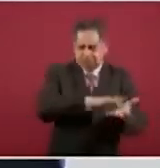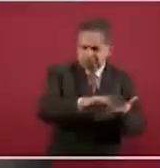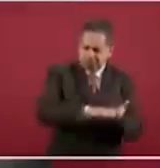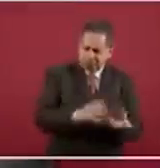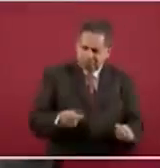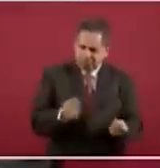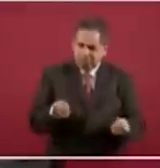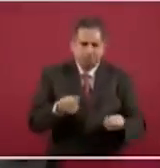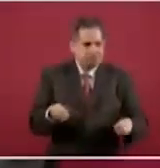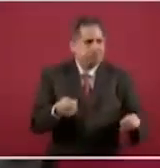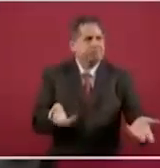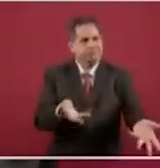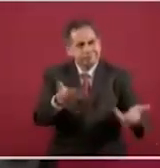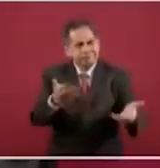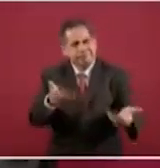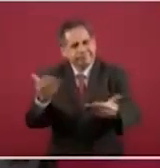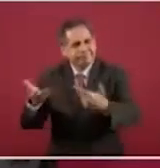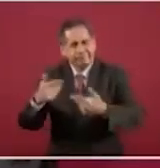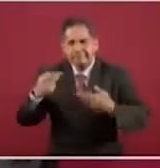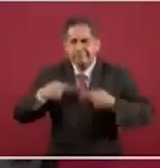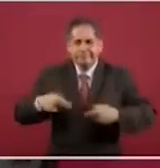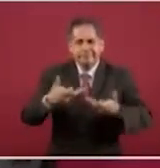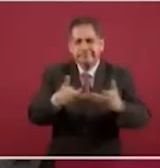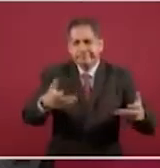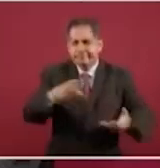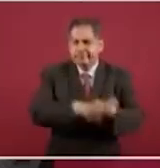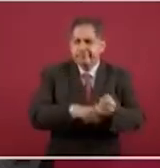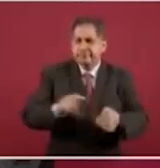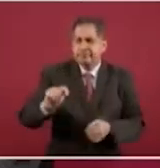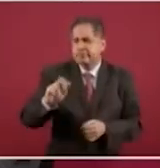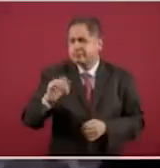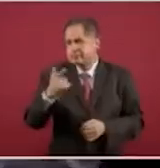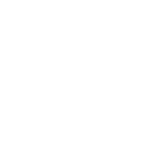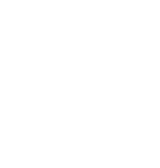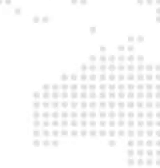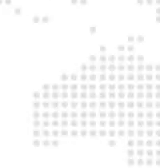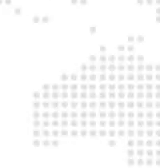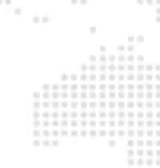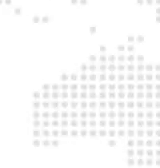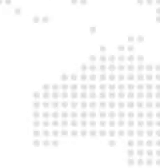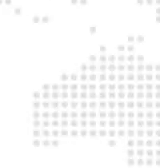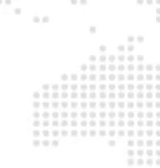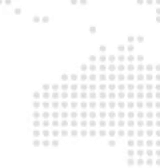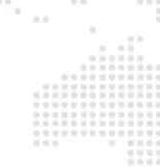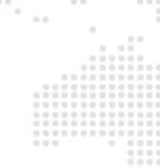y como veremos a cualquier productor de arroz